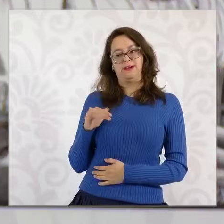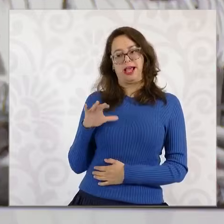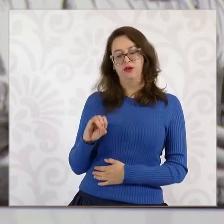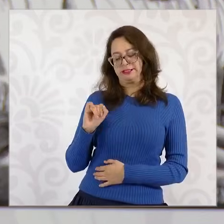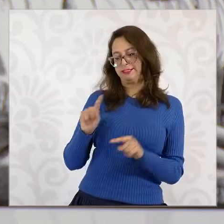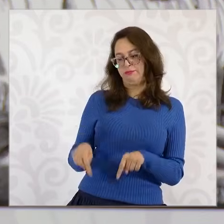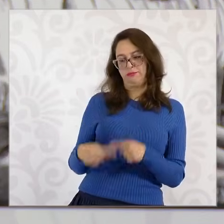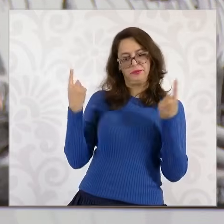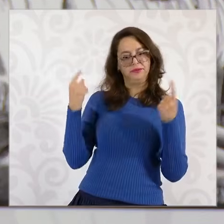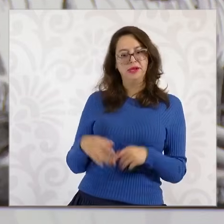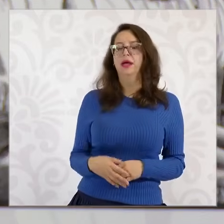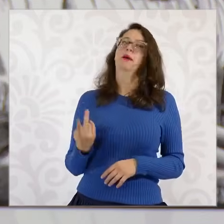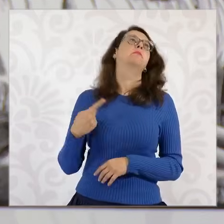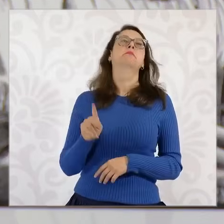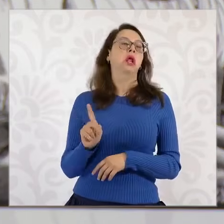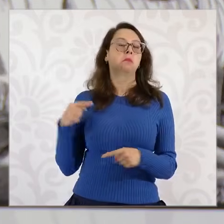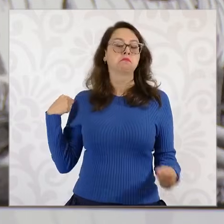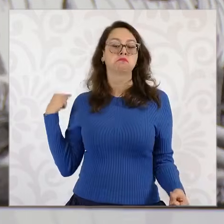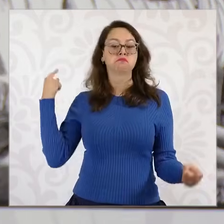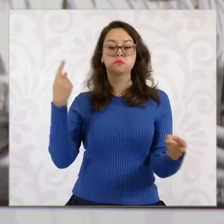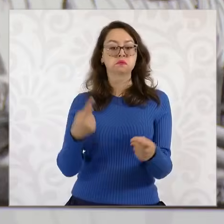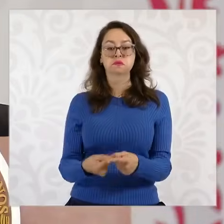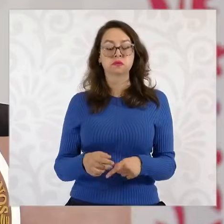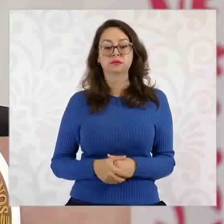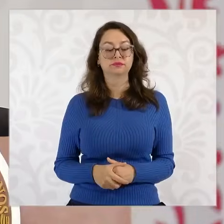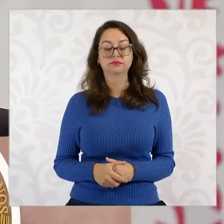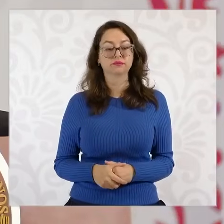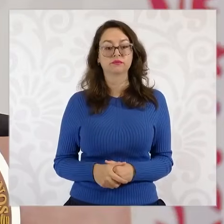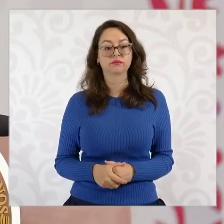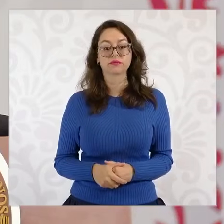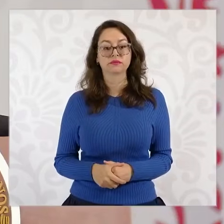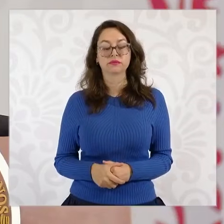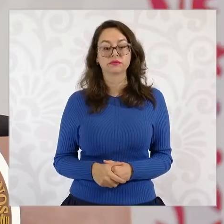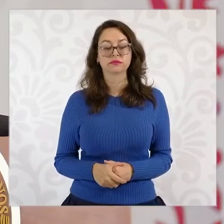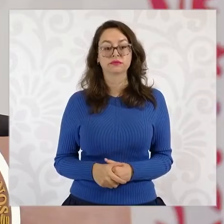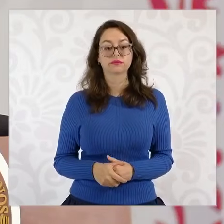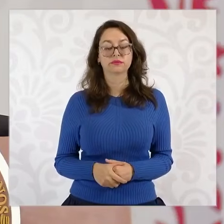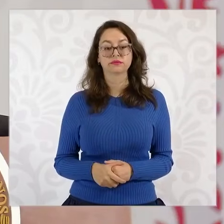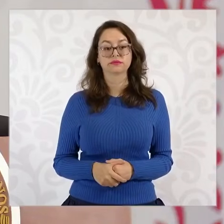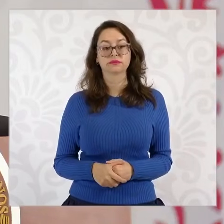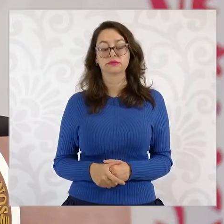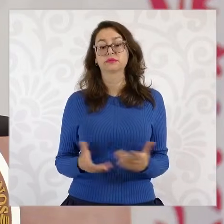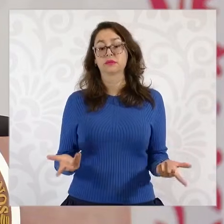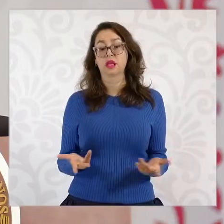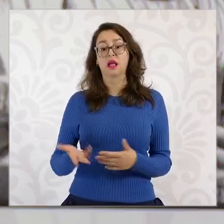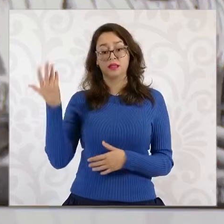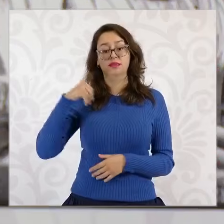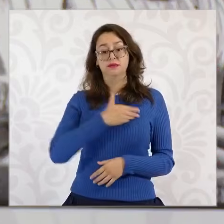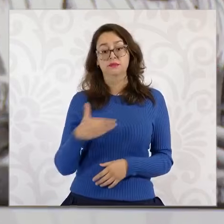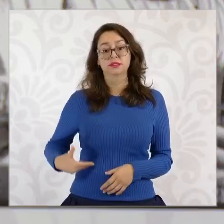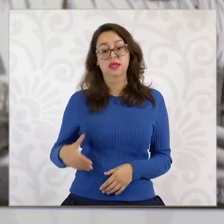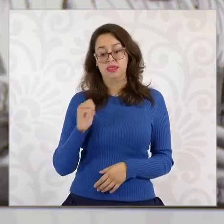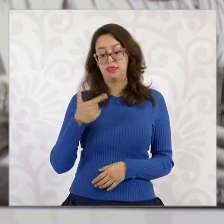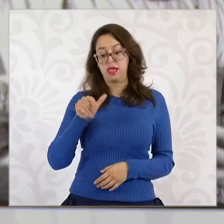Pero desde que vino aquella carta que redactó aquella carta el presidente López